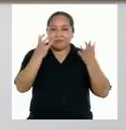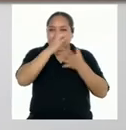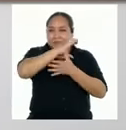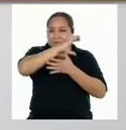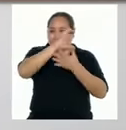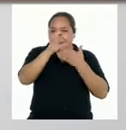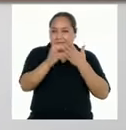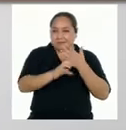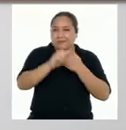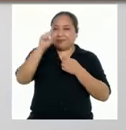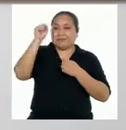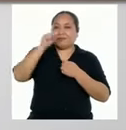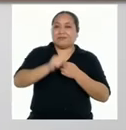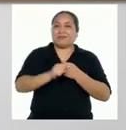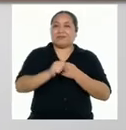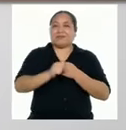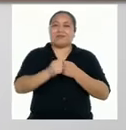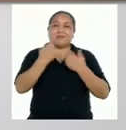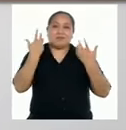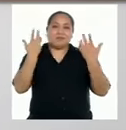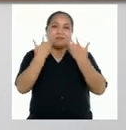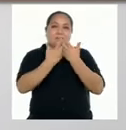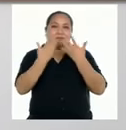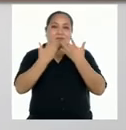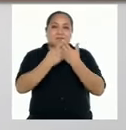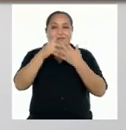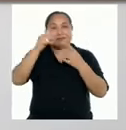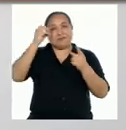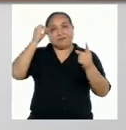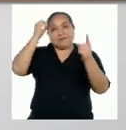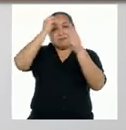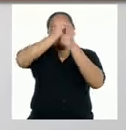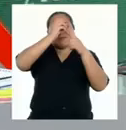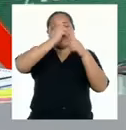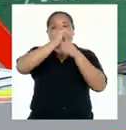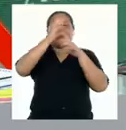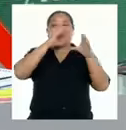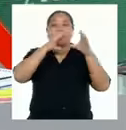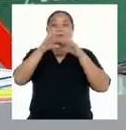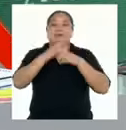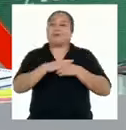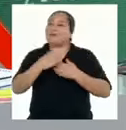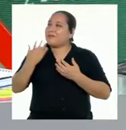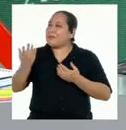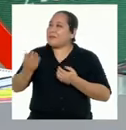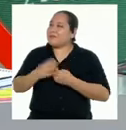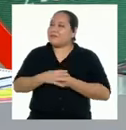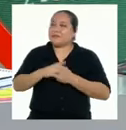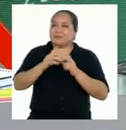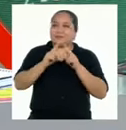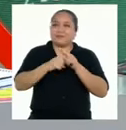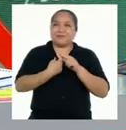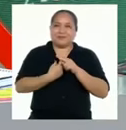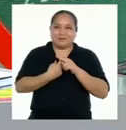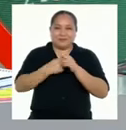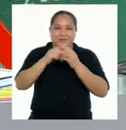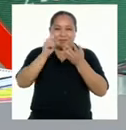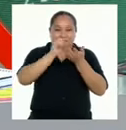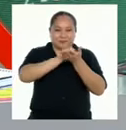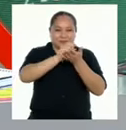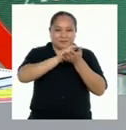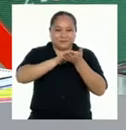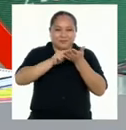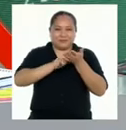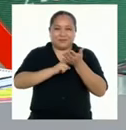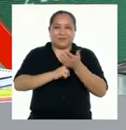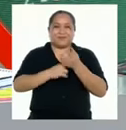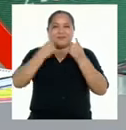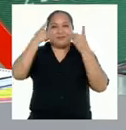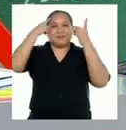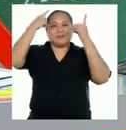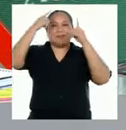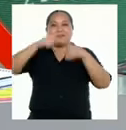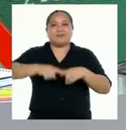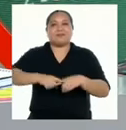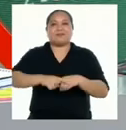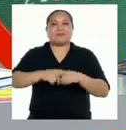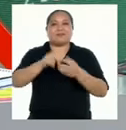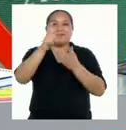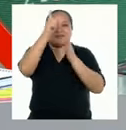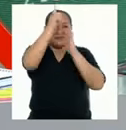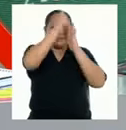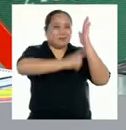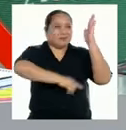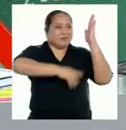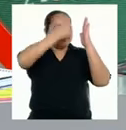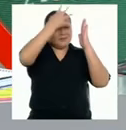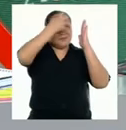cualidades necesarias para cumplir su propósito comunicativo. Entonces, empecemos con la revisión de acuerdo con los criterios de la lista de